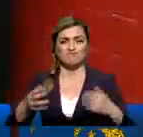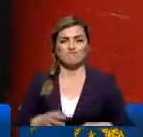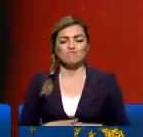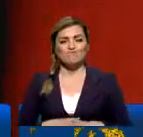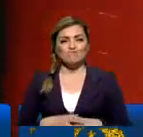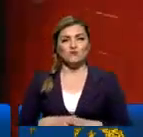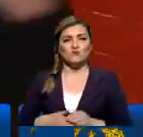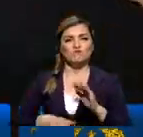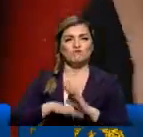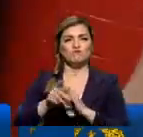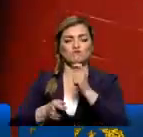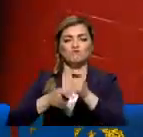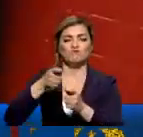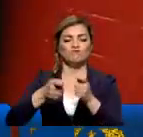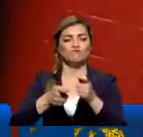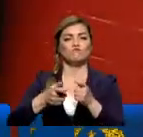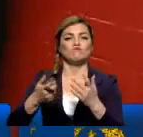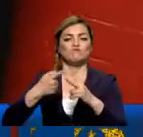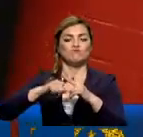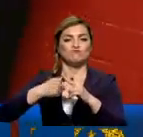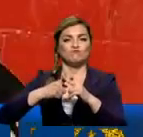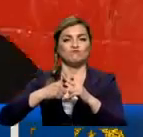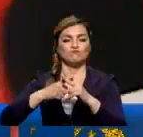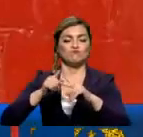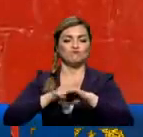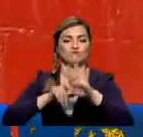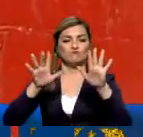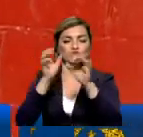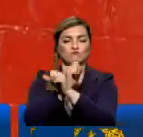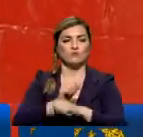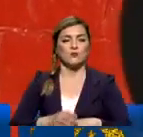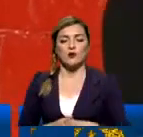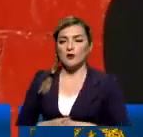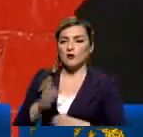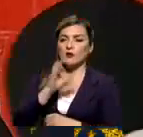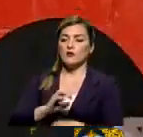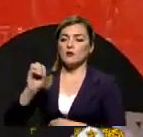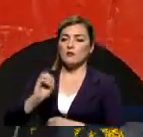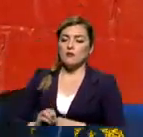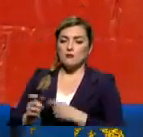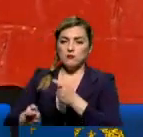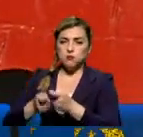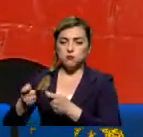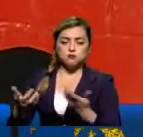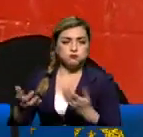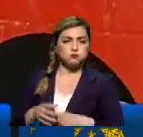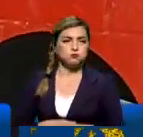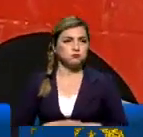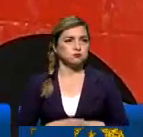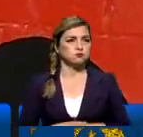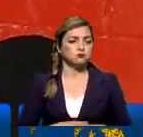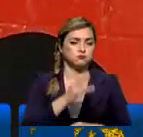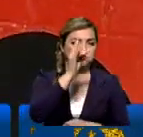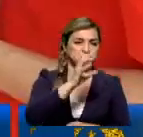la mayor cantidad de ventas se da cerca del inicio del toque de queda. ¿Qué porcentaje de sus ventas están en esa hora? 9, 10,